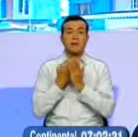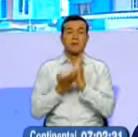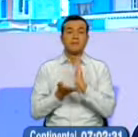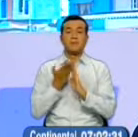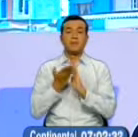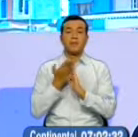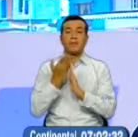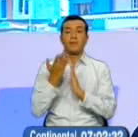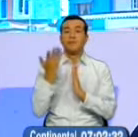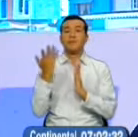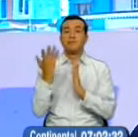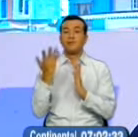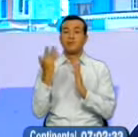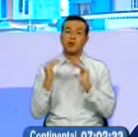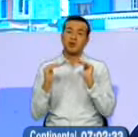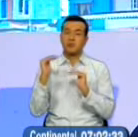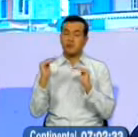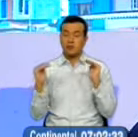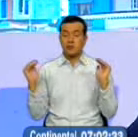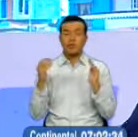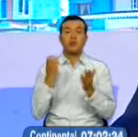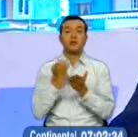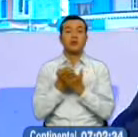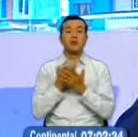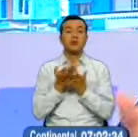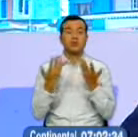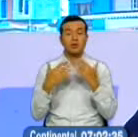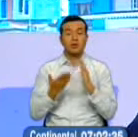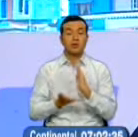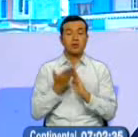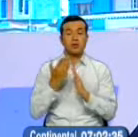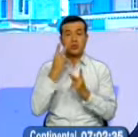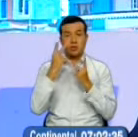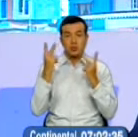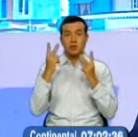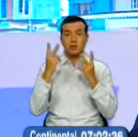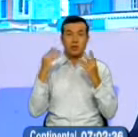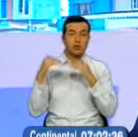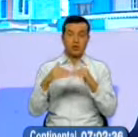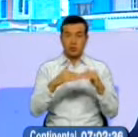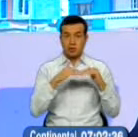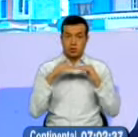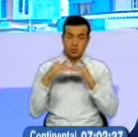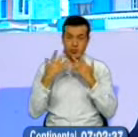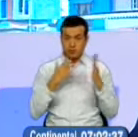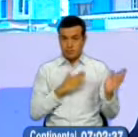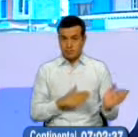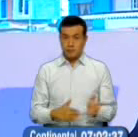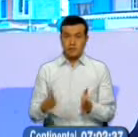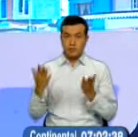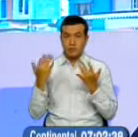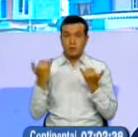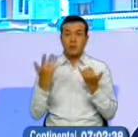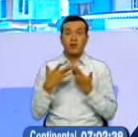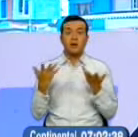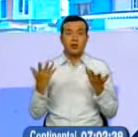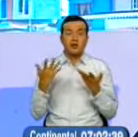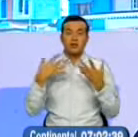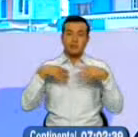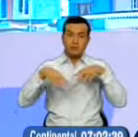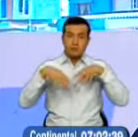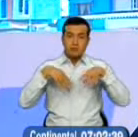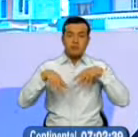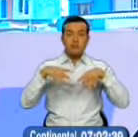sea redistributivo y un crecimiento económico que tenga las opciones de redistribución. Entonces, en este sentido, el dinamismo